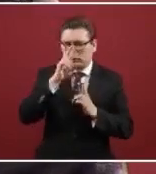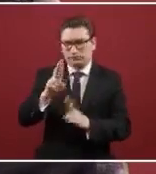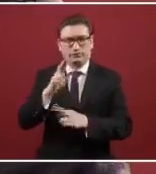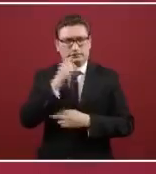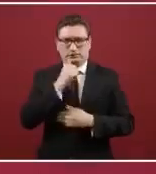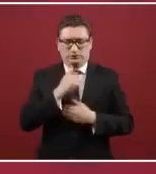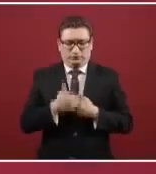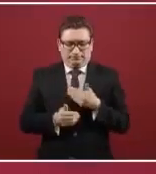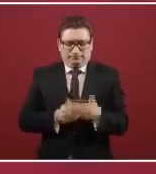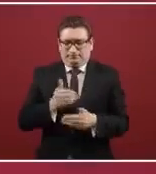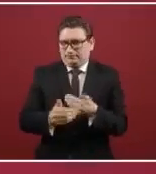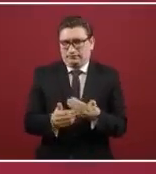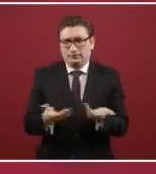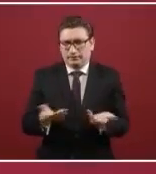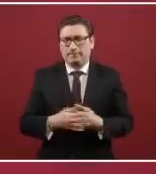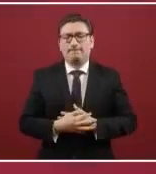adelante. De todas maneras,